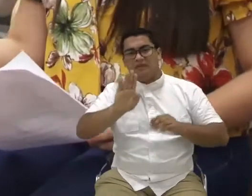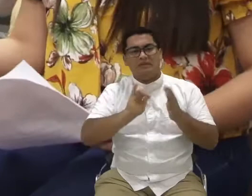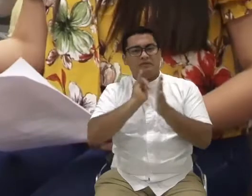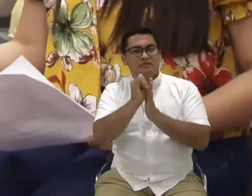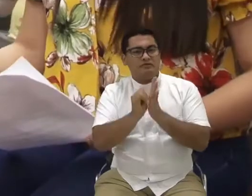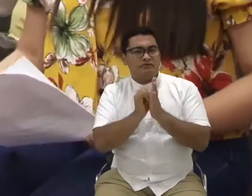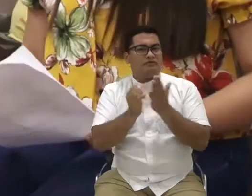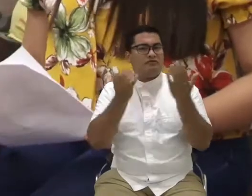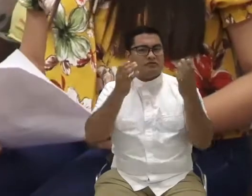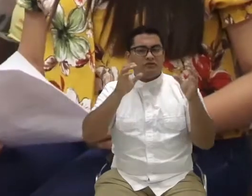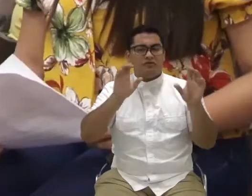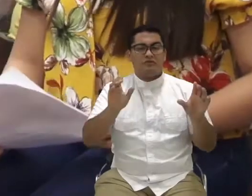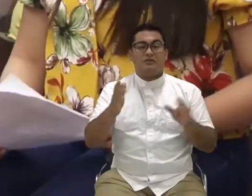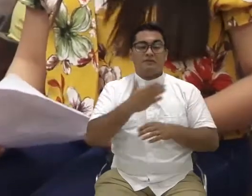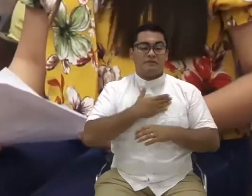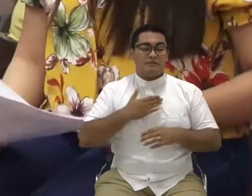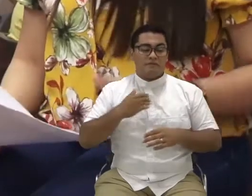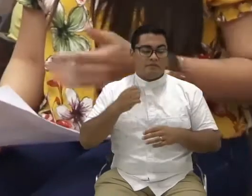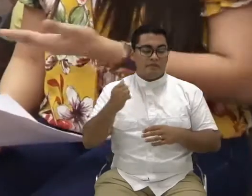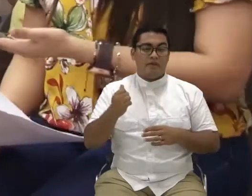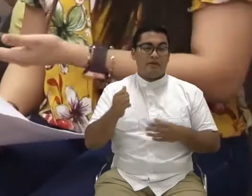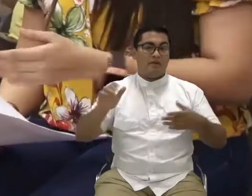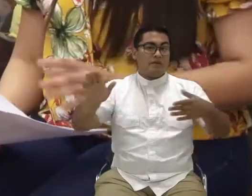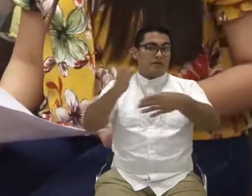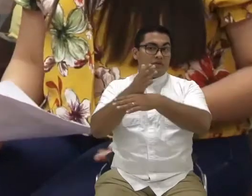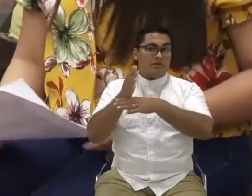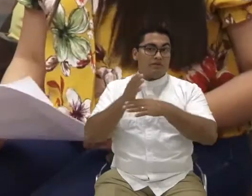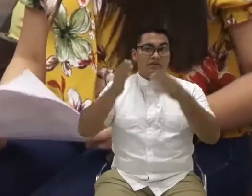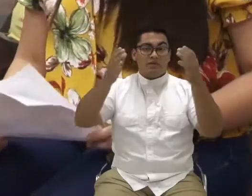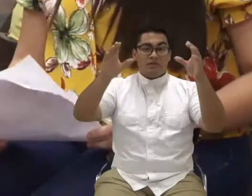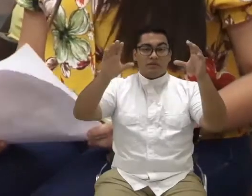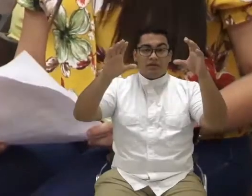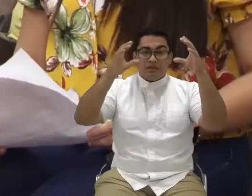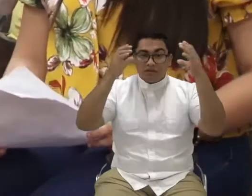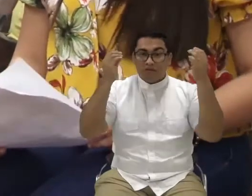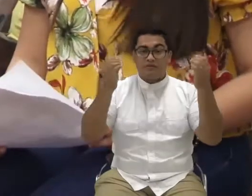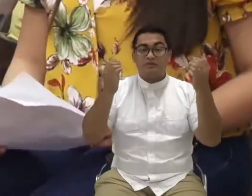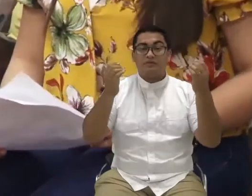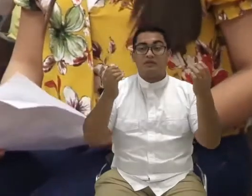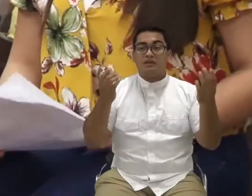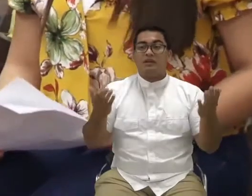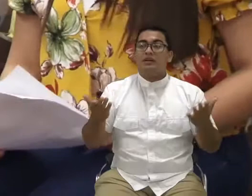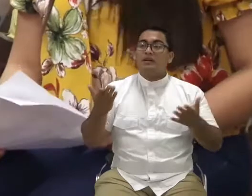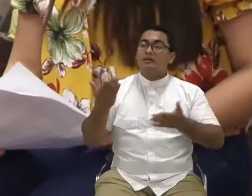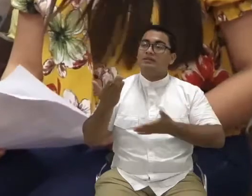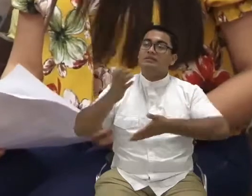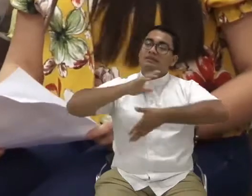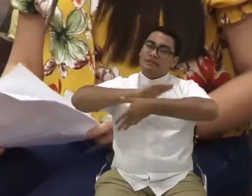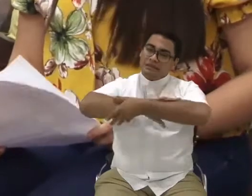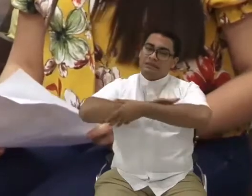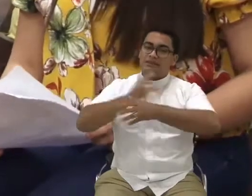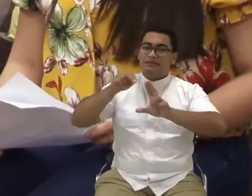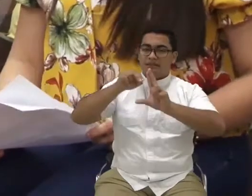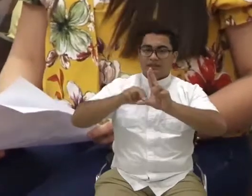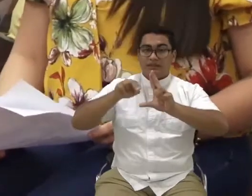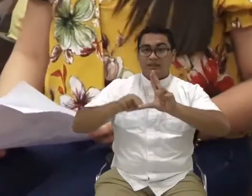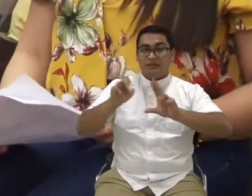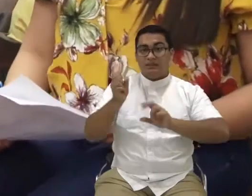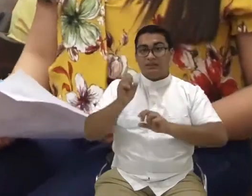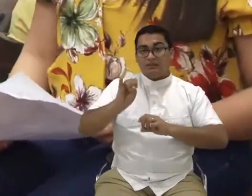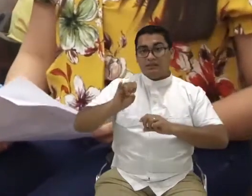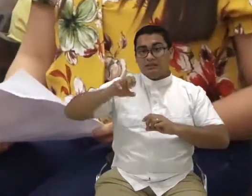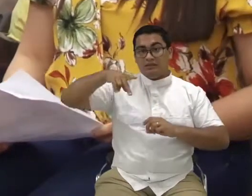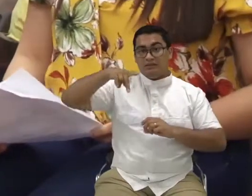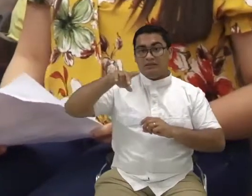qué mejor manera que usar la plataforma a través de los diferentes cursos, como bien mencionaba, en alianza con SINAPRED. Es correcto.